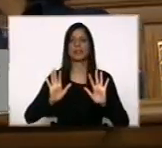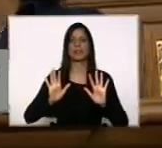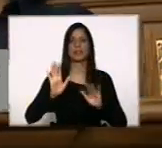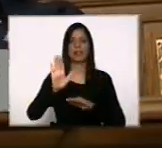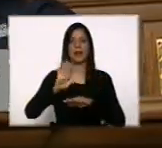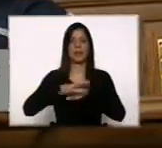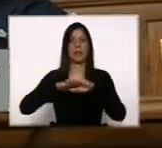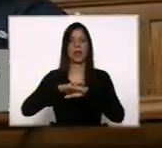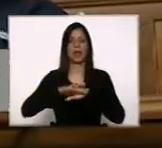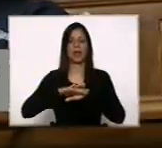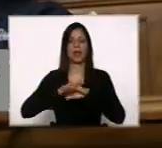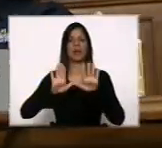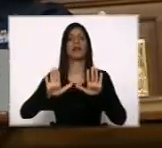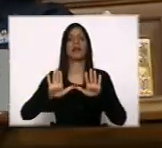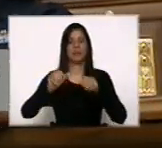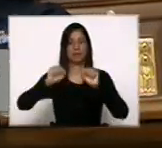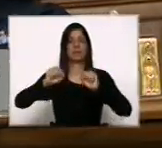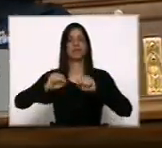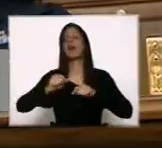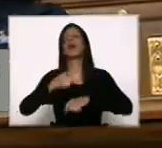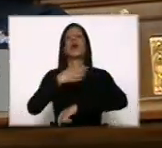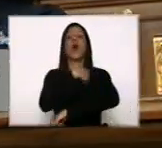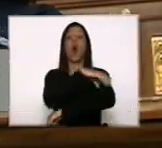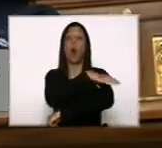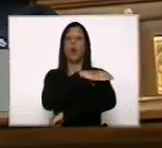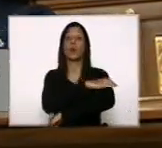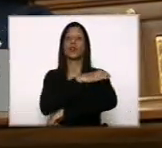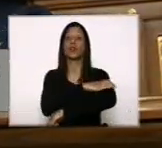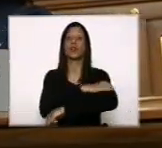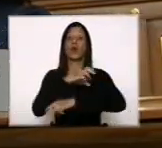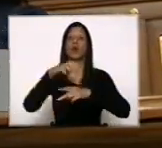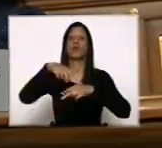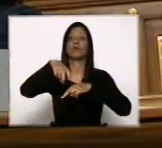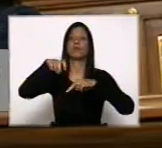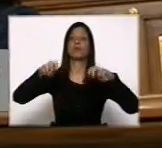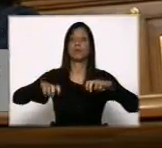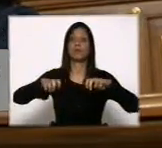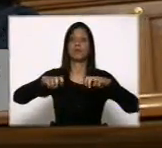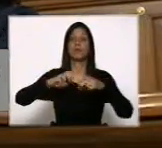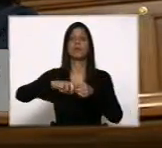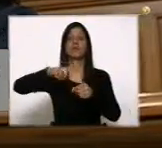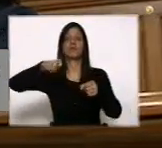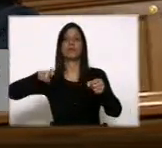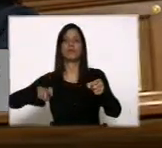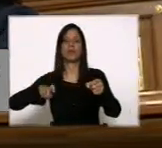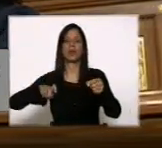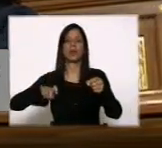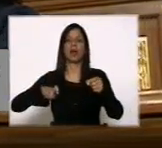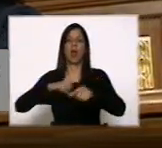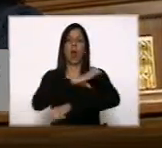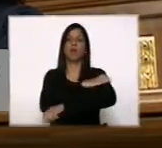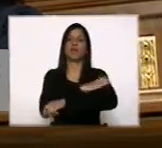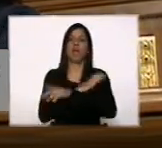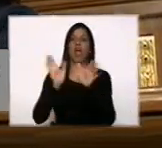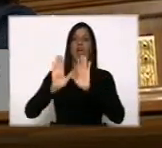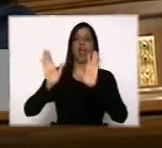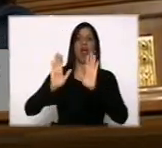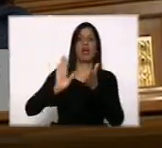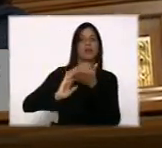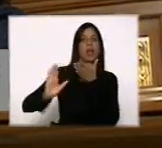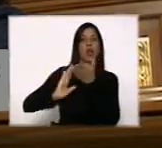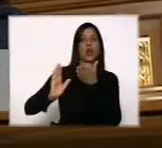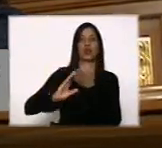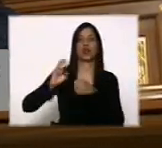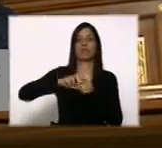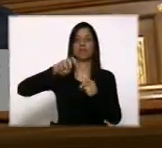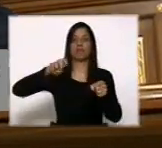de la mesa de diálogo, alegando excusas fútiles, desatendiendo